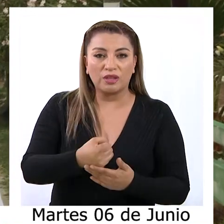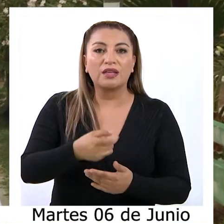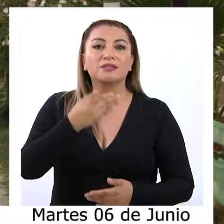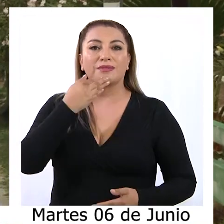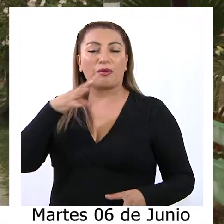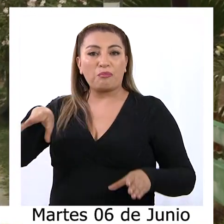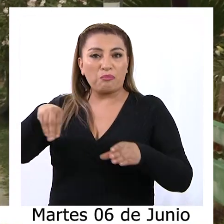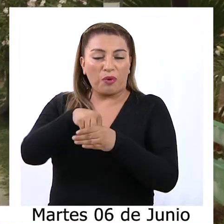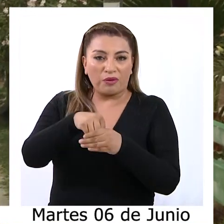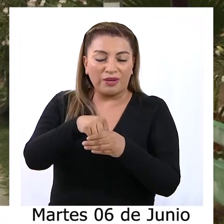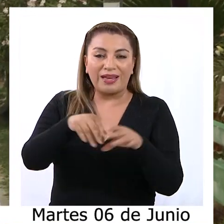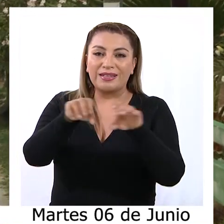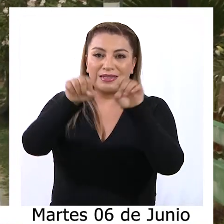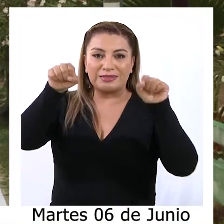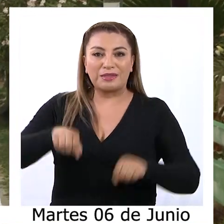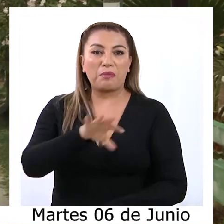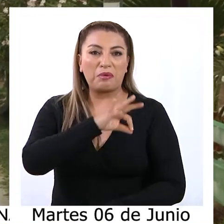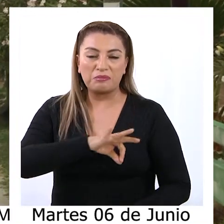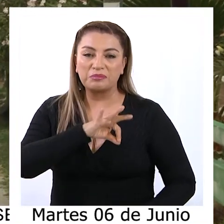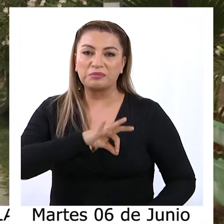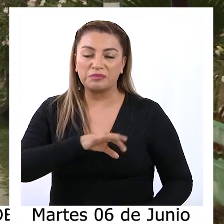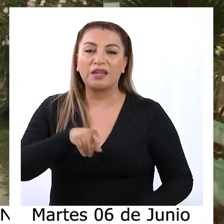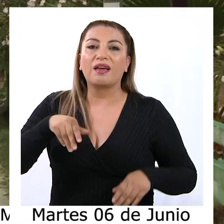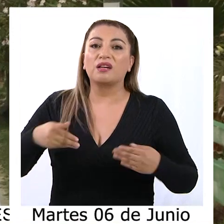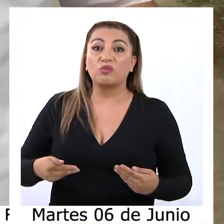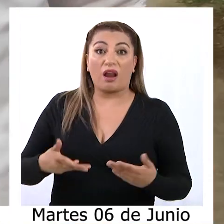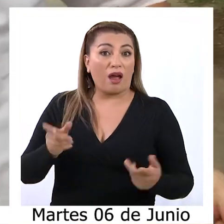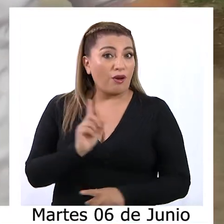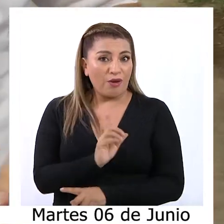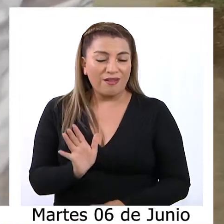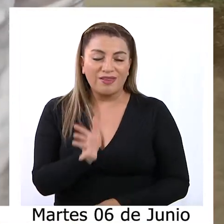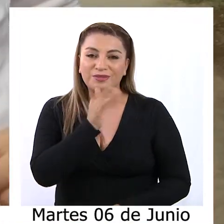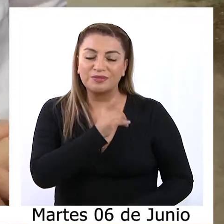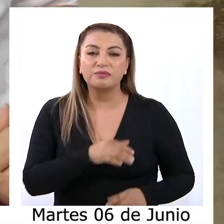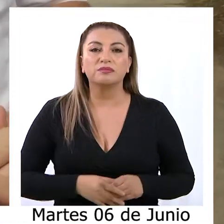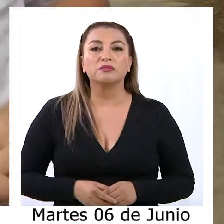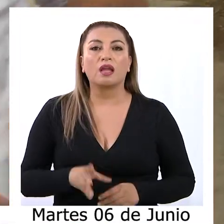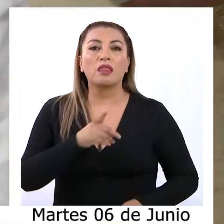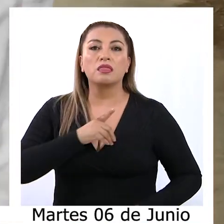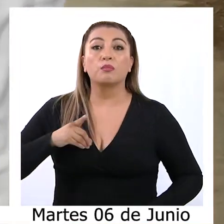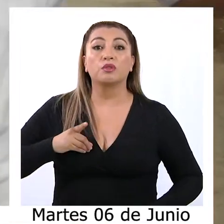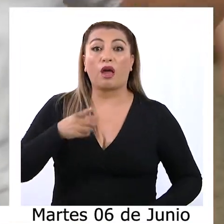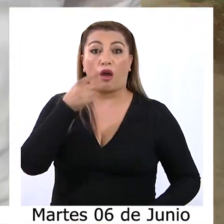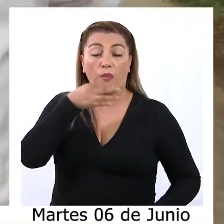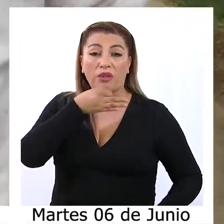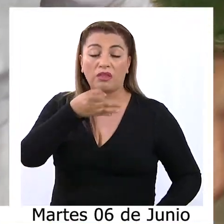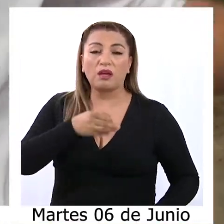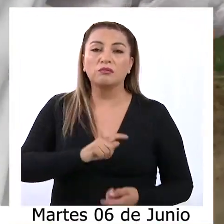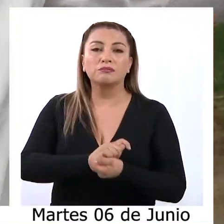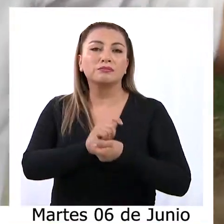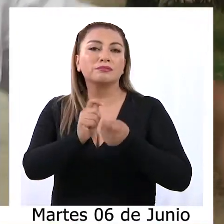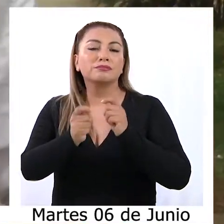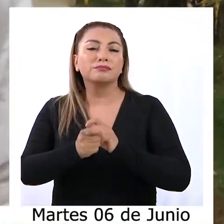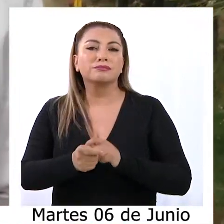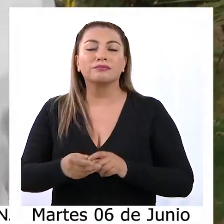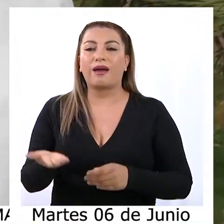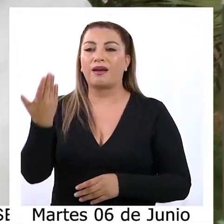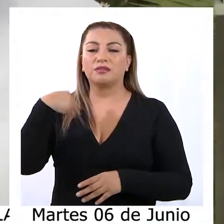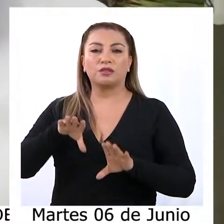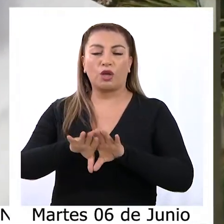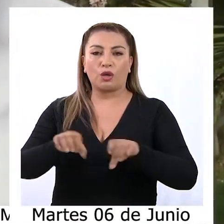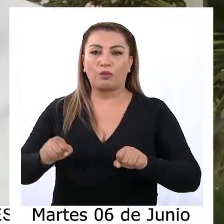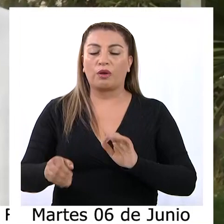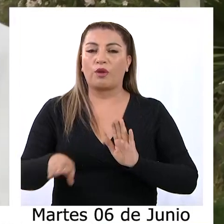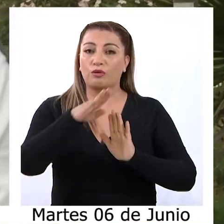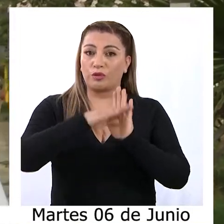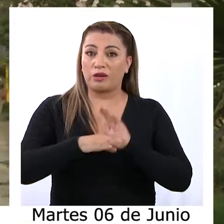incorpora al sistema de pensiones un factor que actualmente no existe. El diputado Matías Ramírez señaló que las reformas comprometidas en el programa